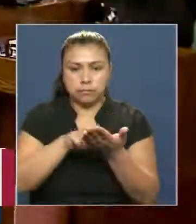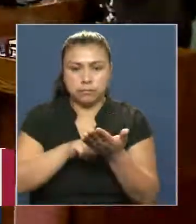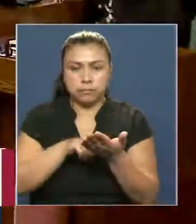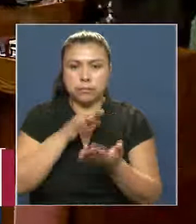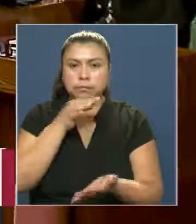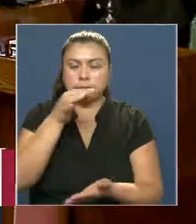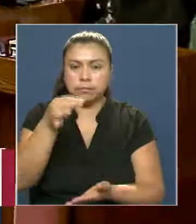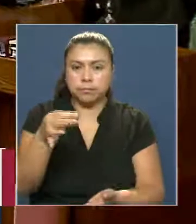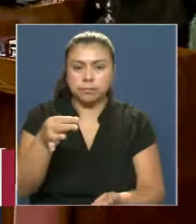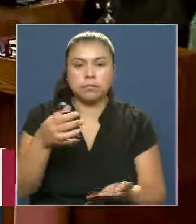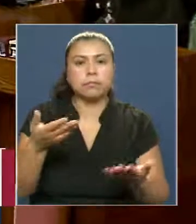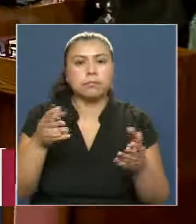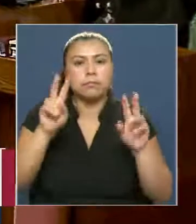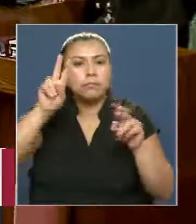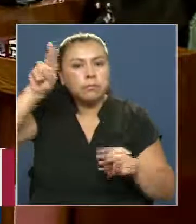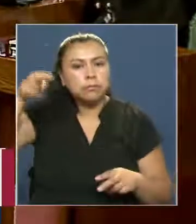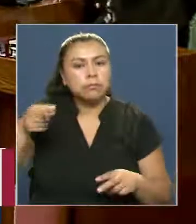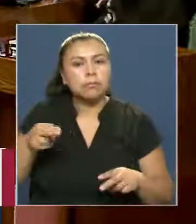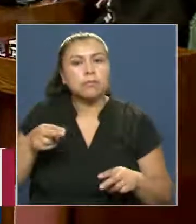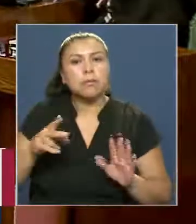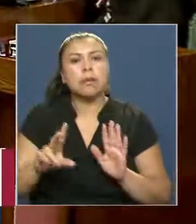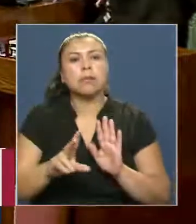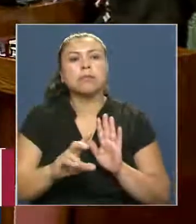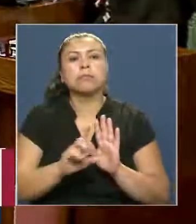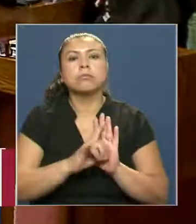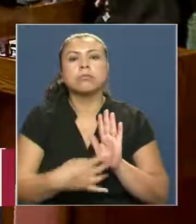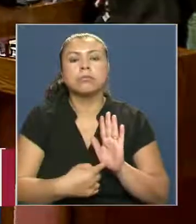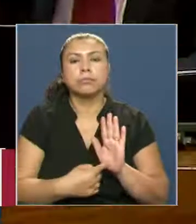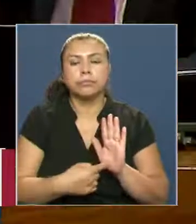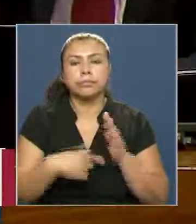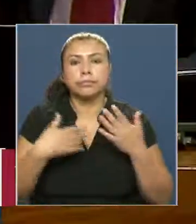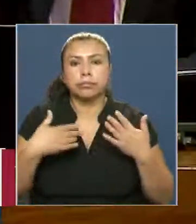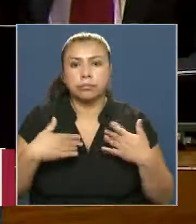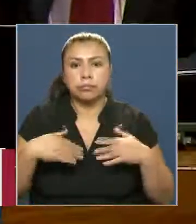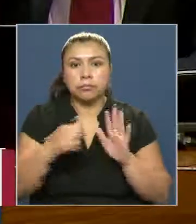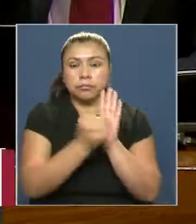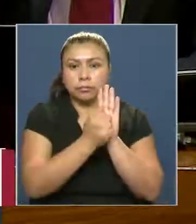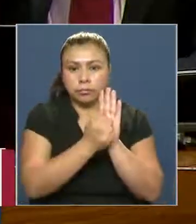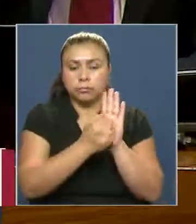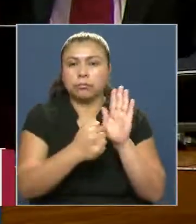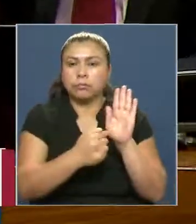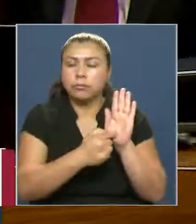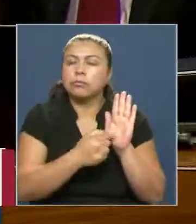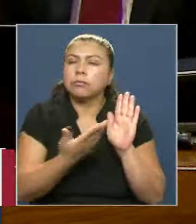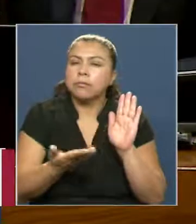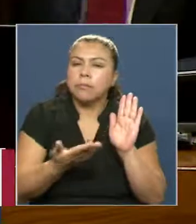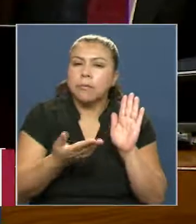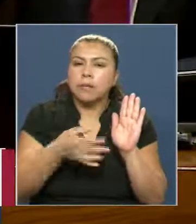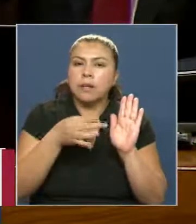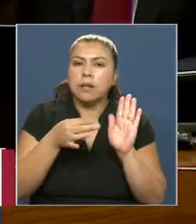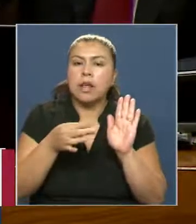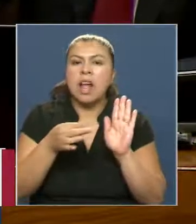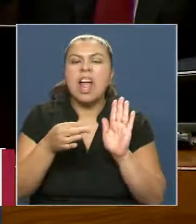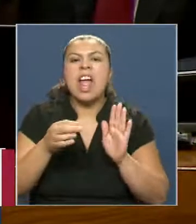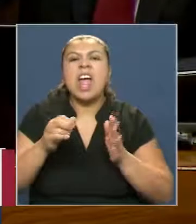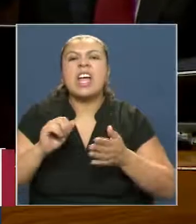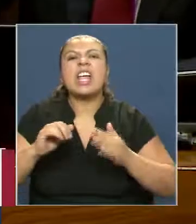Señala lo siguiente, comillas, si la infracción a lo dispuesto en este artículo se produjese declarado estado de